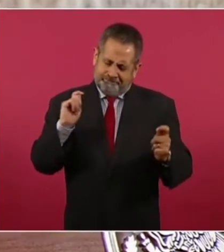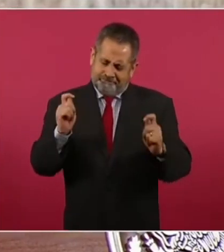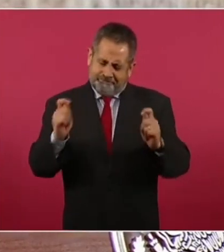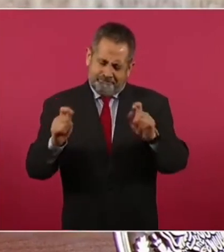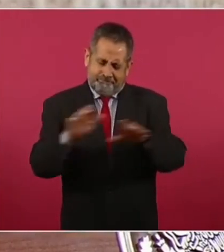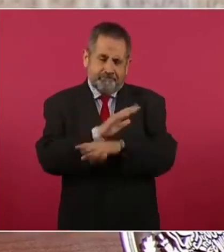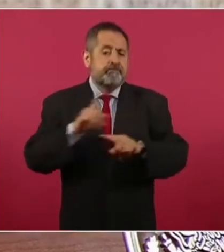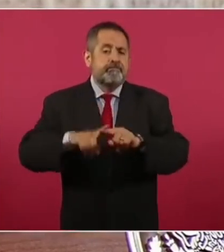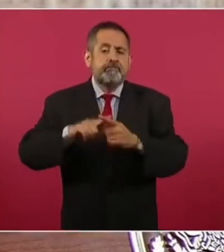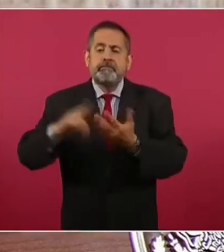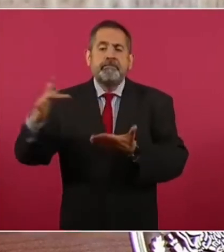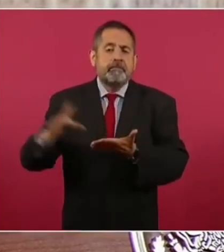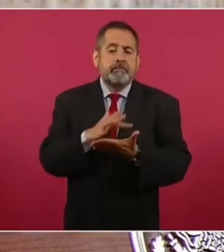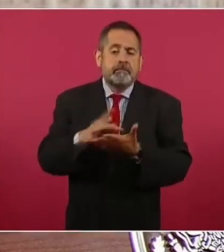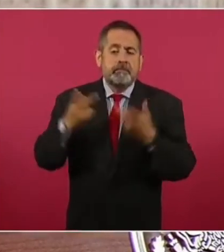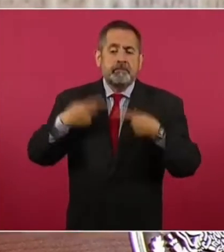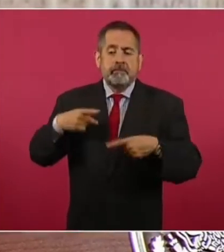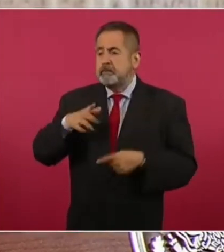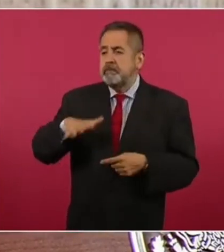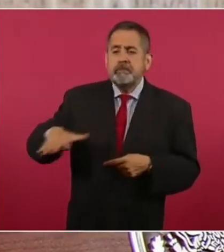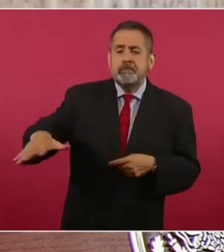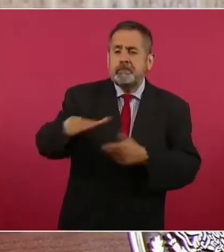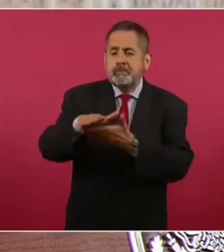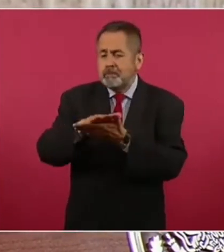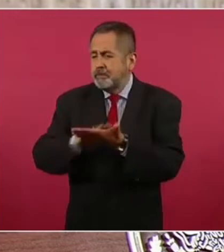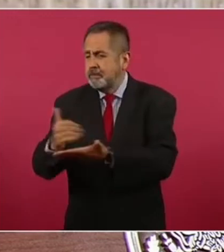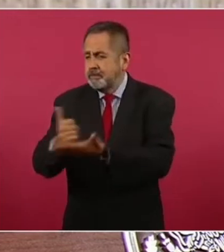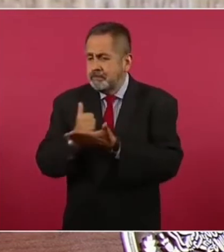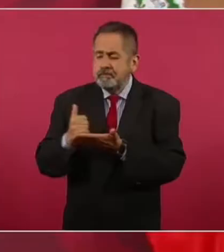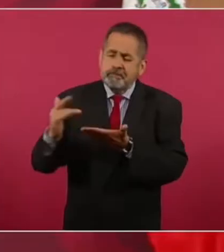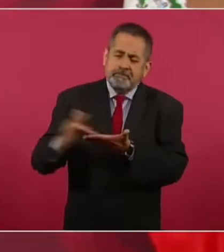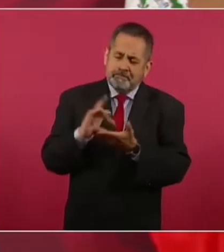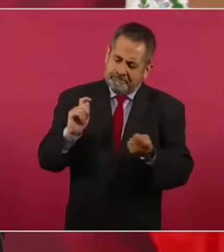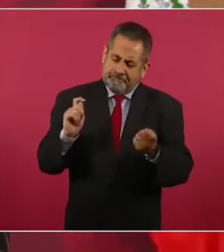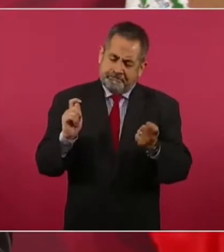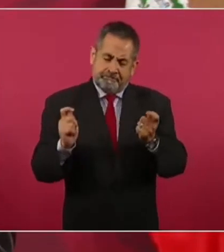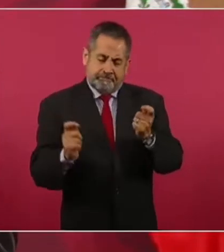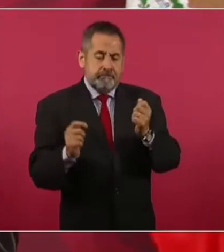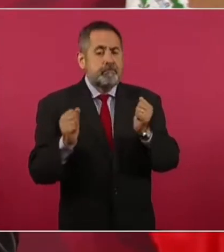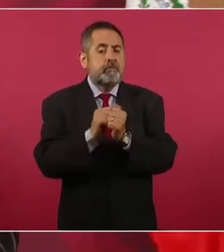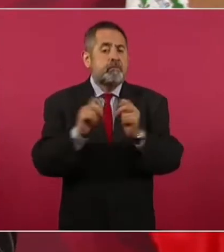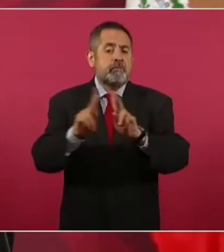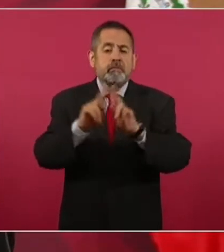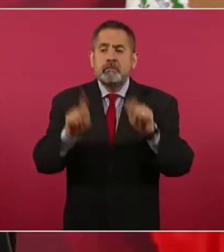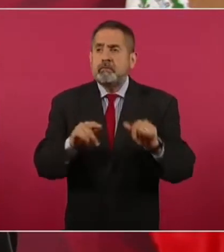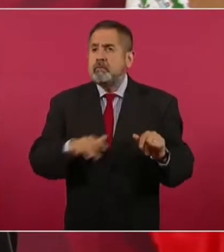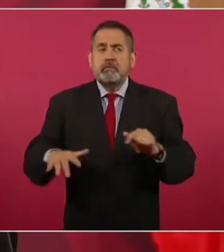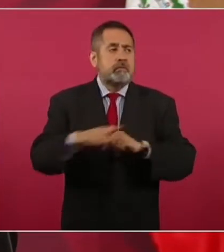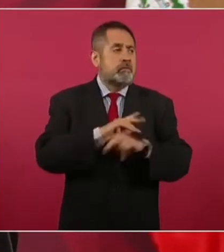transformación con el apoyo de la gente desde abajo y de manera pacífica.